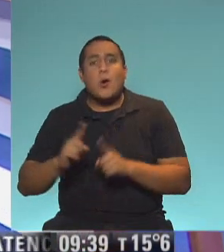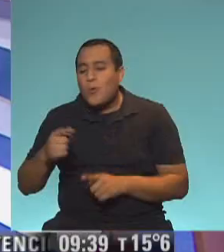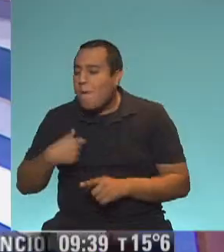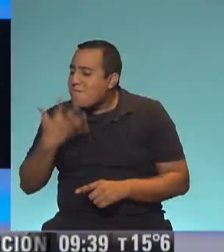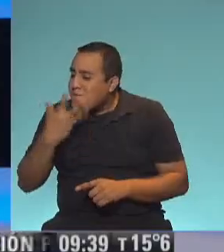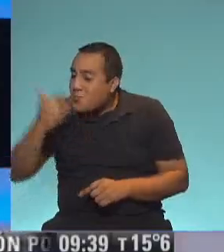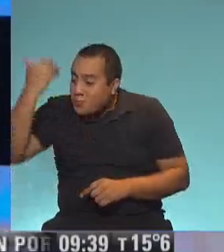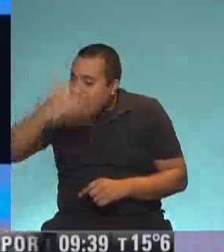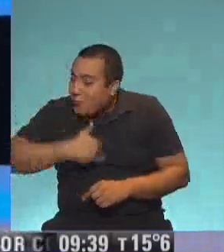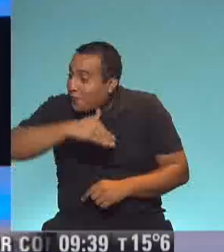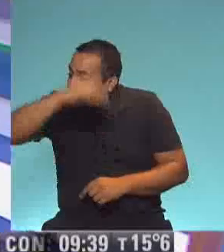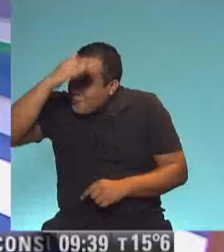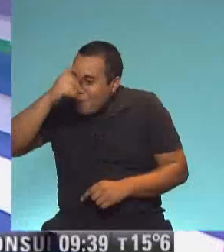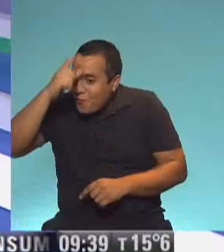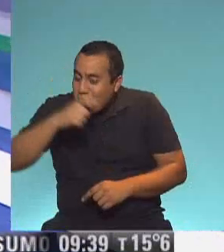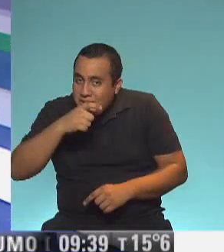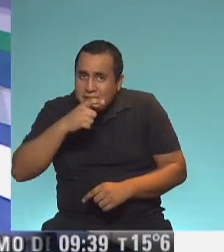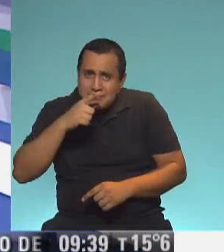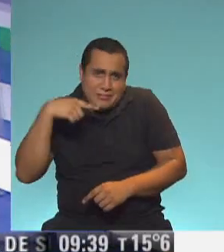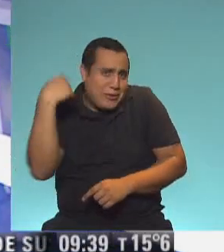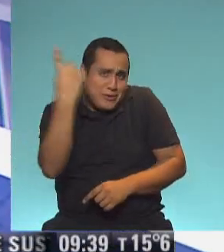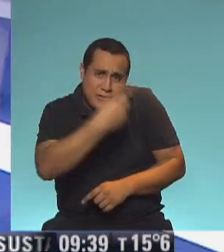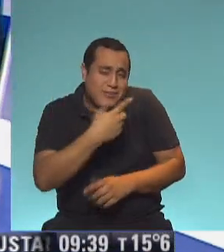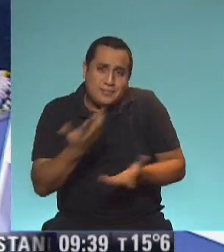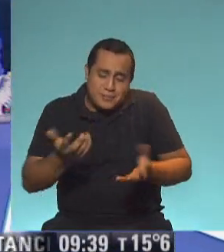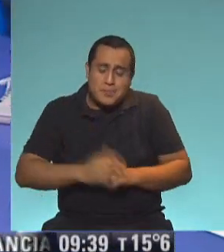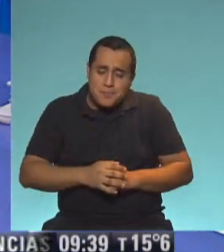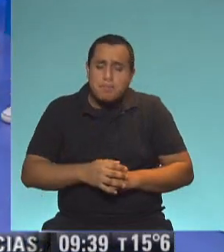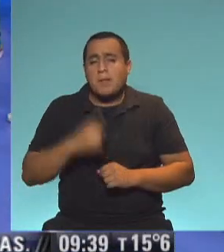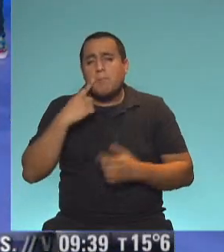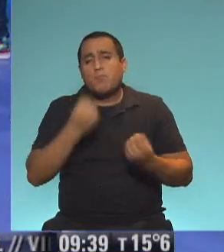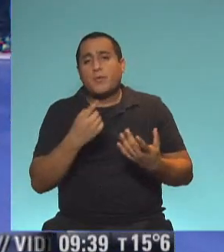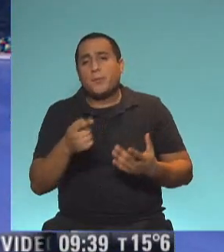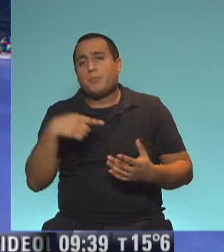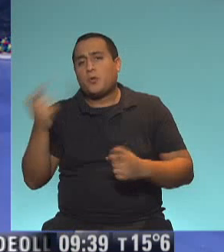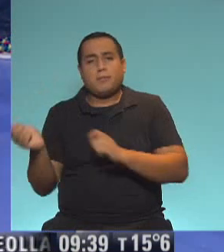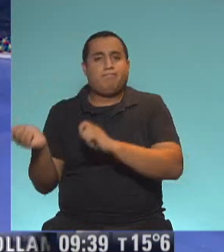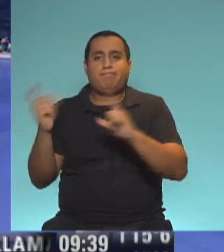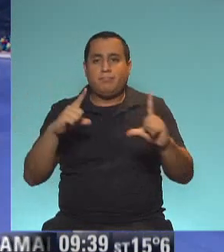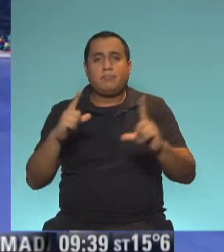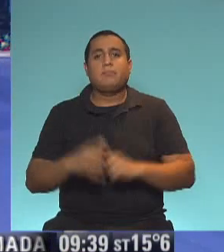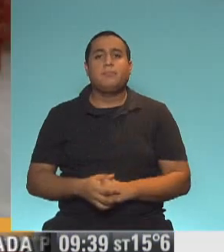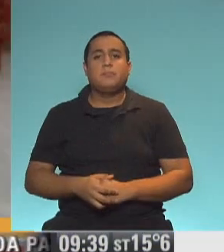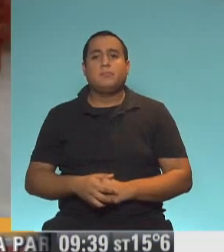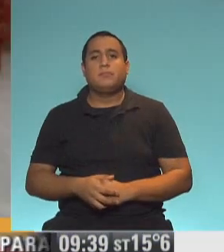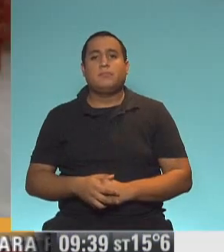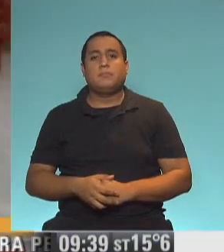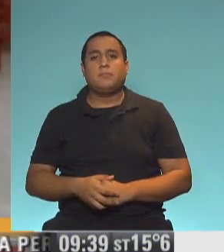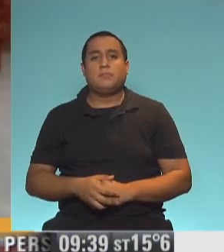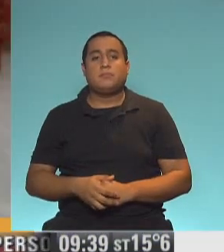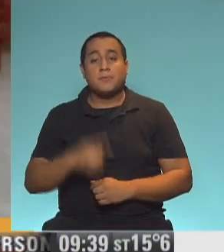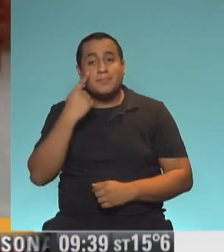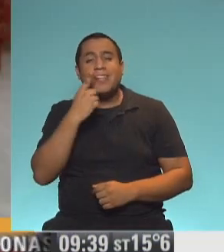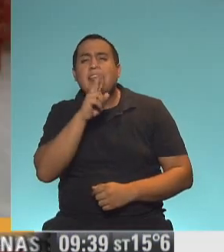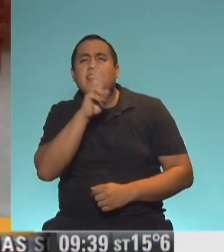Ah, está bueno. Todos. ¿Quién no? Ser bombero. Muy bien. A ver si vemos alguna otra. Bombero. Y acá